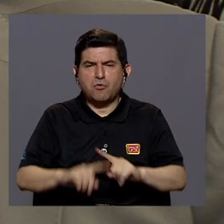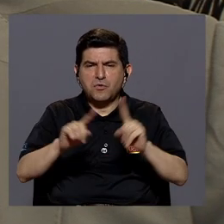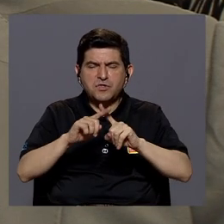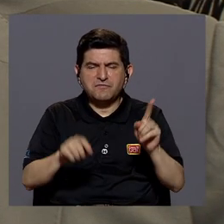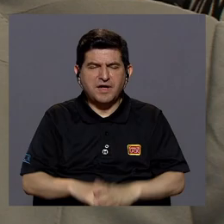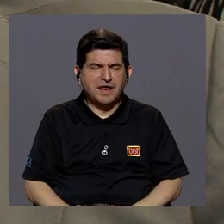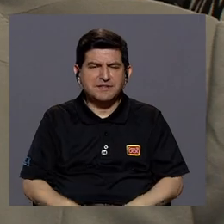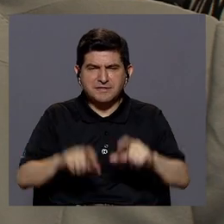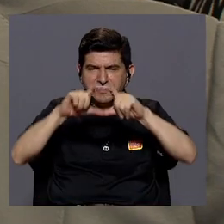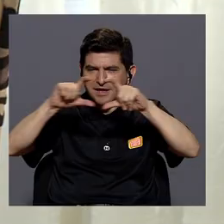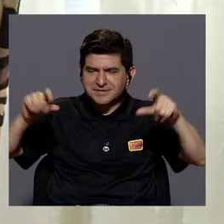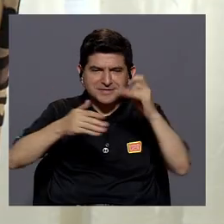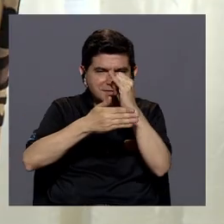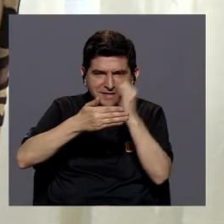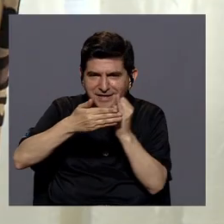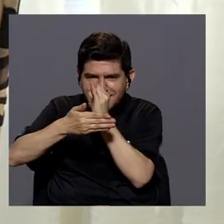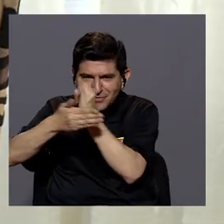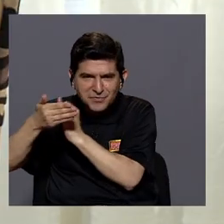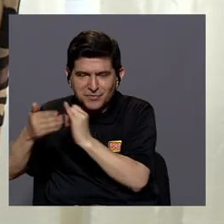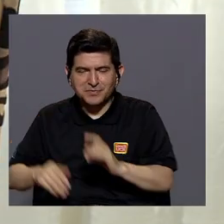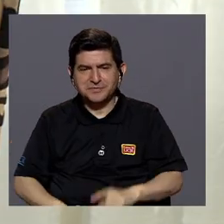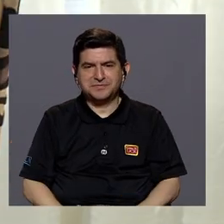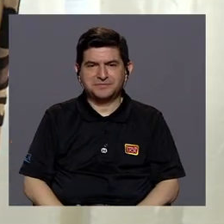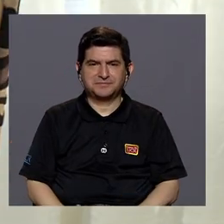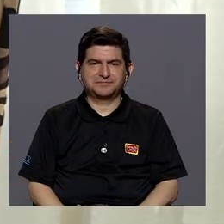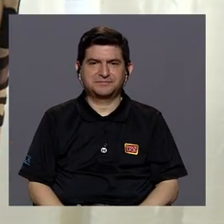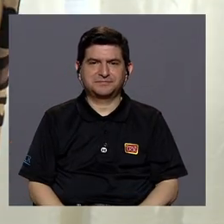esas. Pero